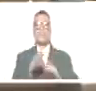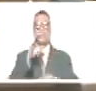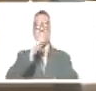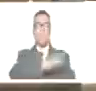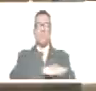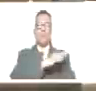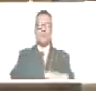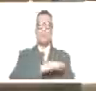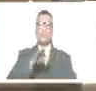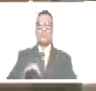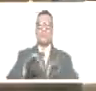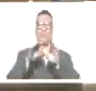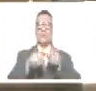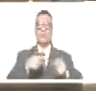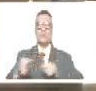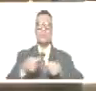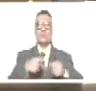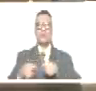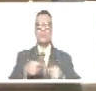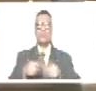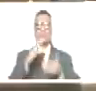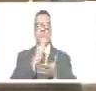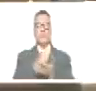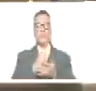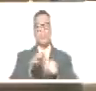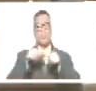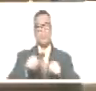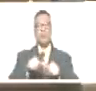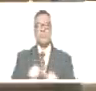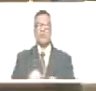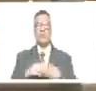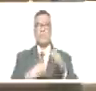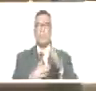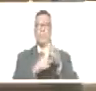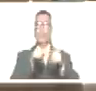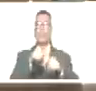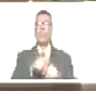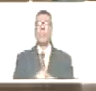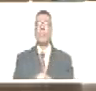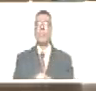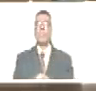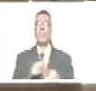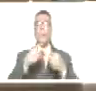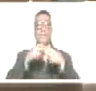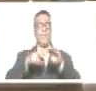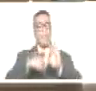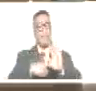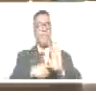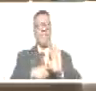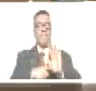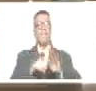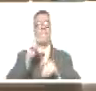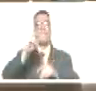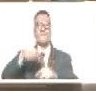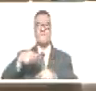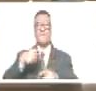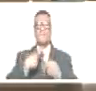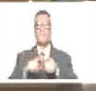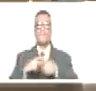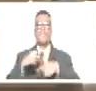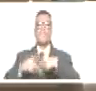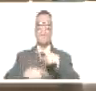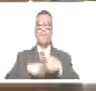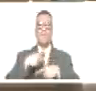intereses y actividades persistentes, restringidas, estereotipadas, así como estilos de procesamiento